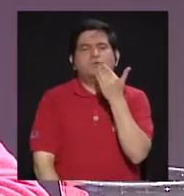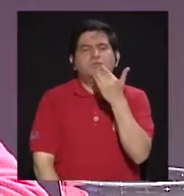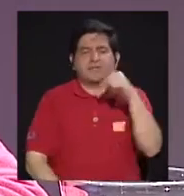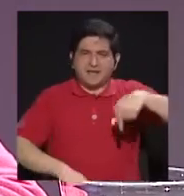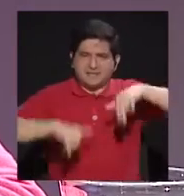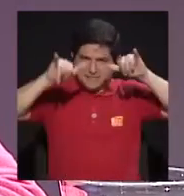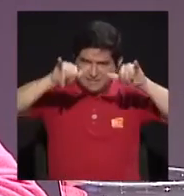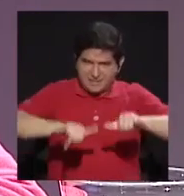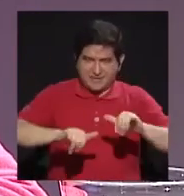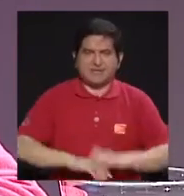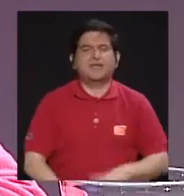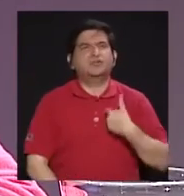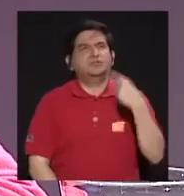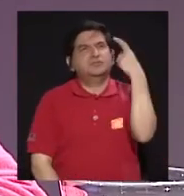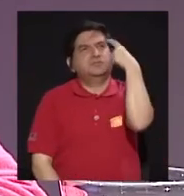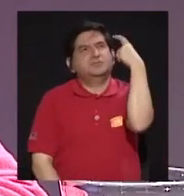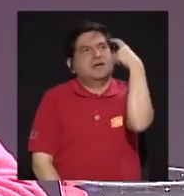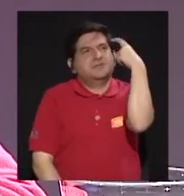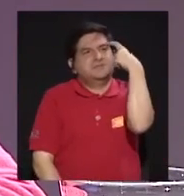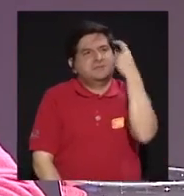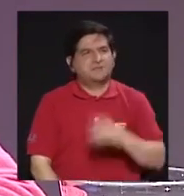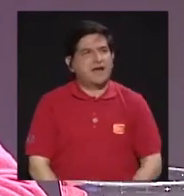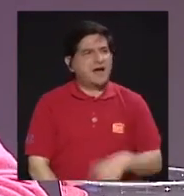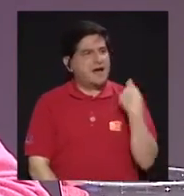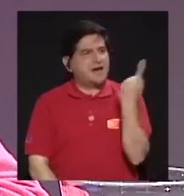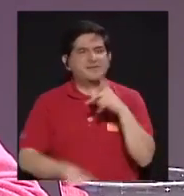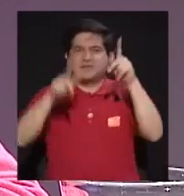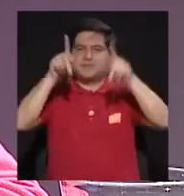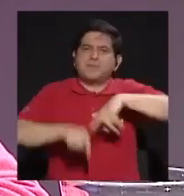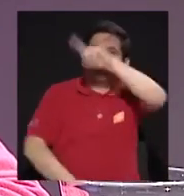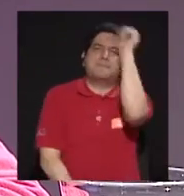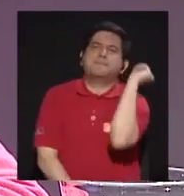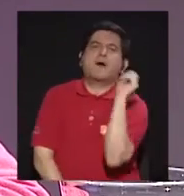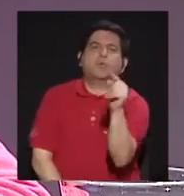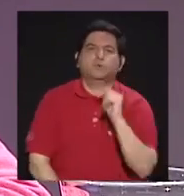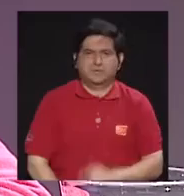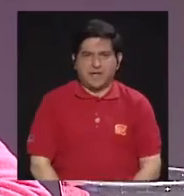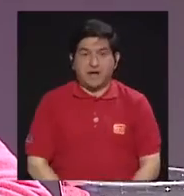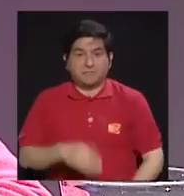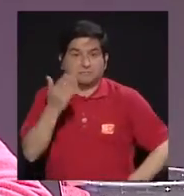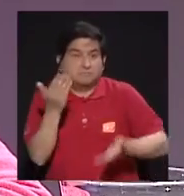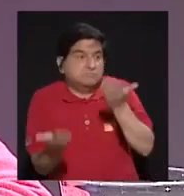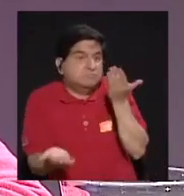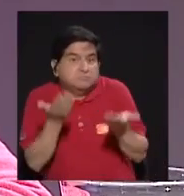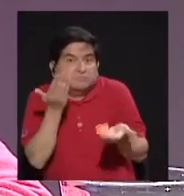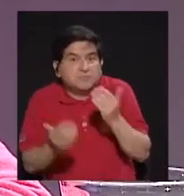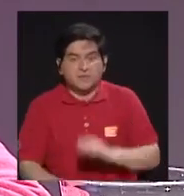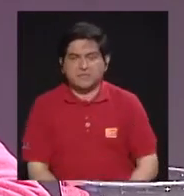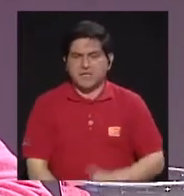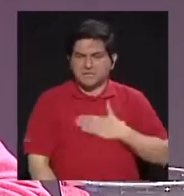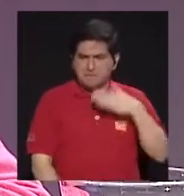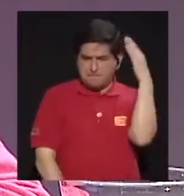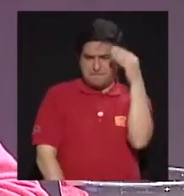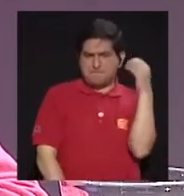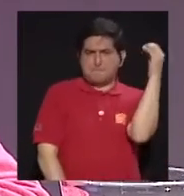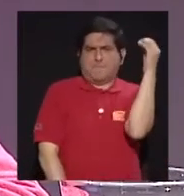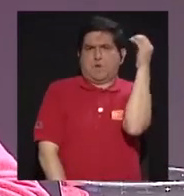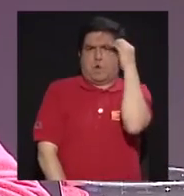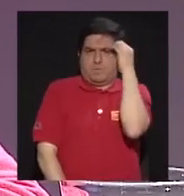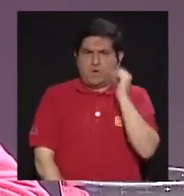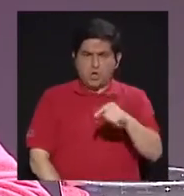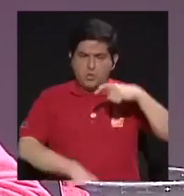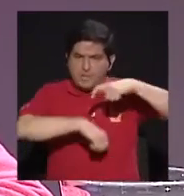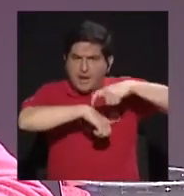aquí, pienso que siempre la gente pregunta por qué quizás mi opinión sobre